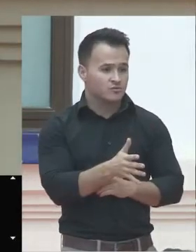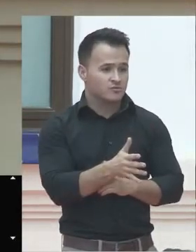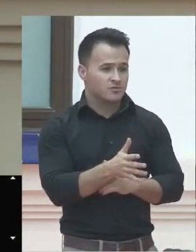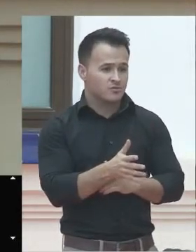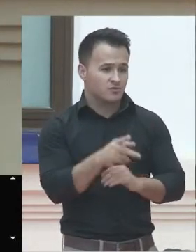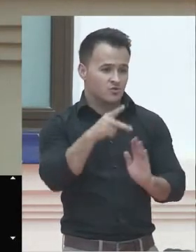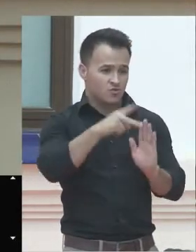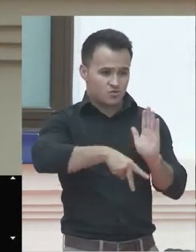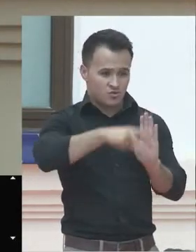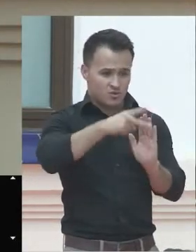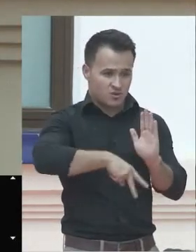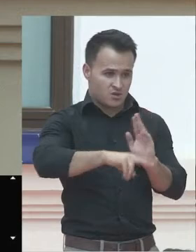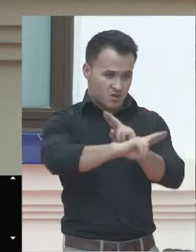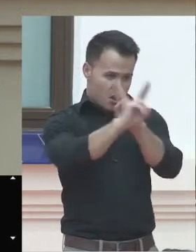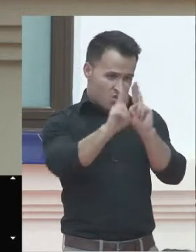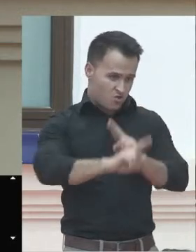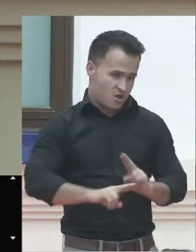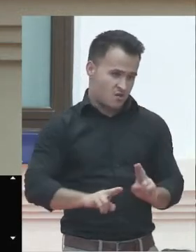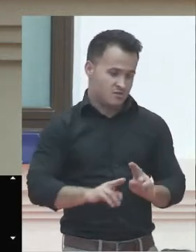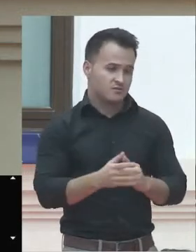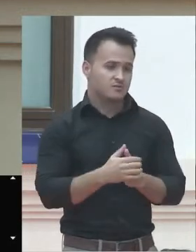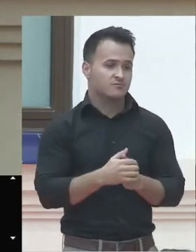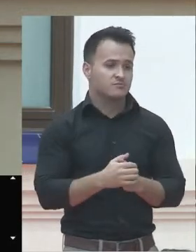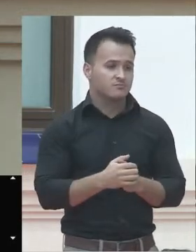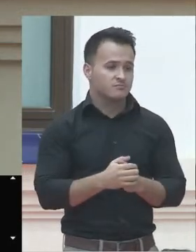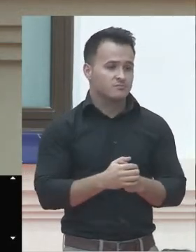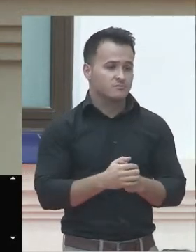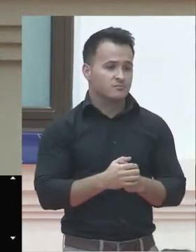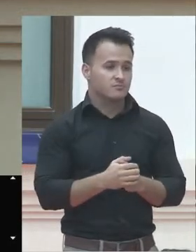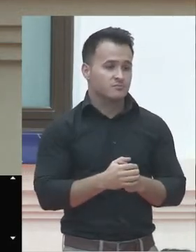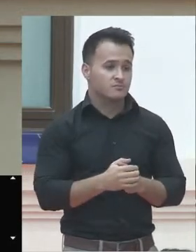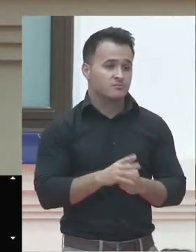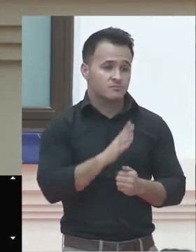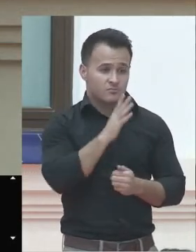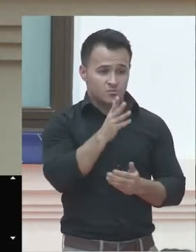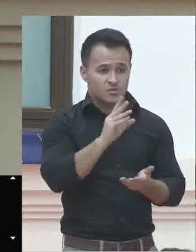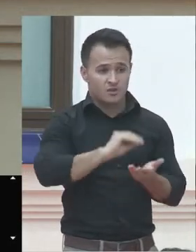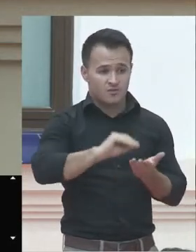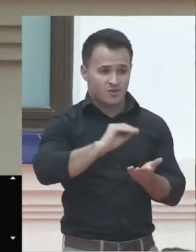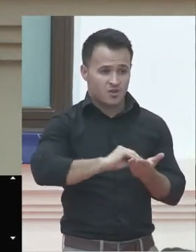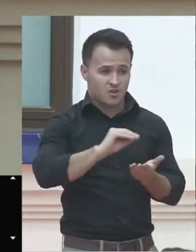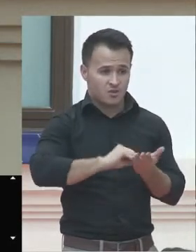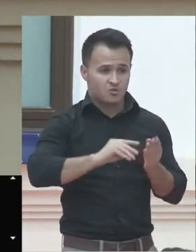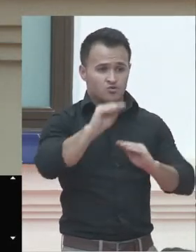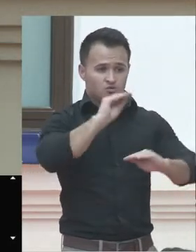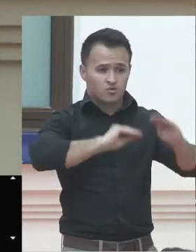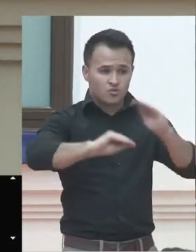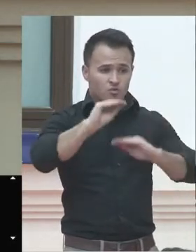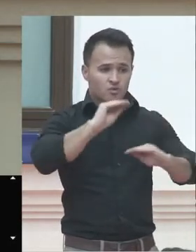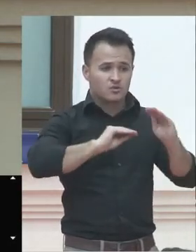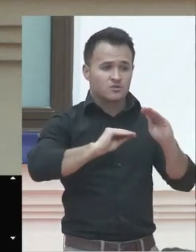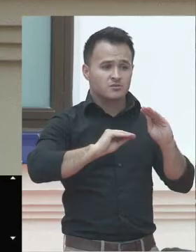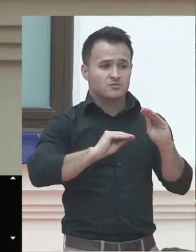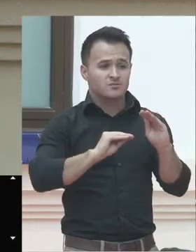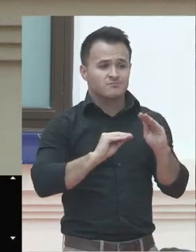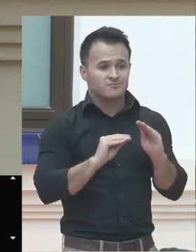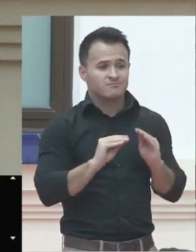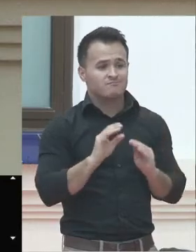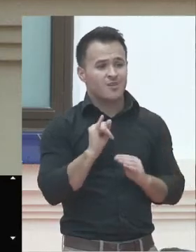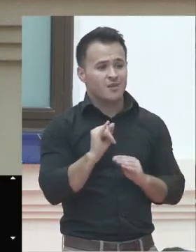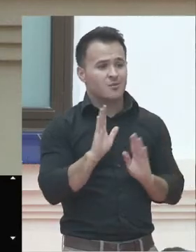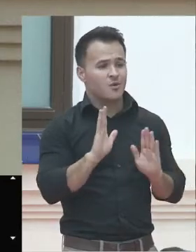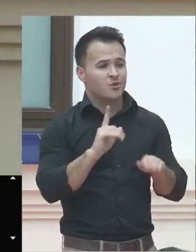lo cual, a veces tenemos soluciones que son patentes, pero que demandan mucho tiempo de implantar. ¿Por